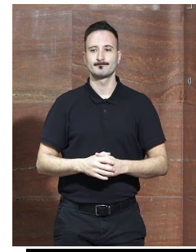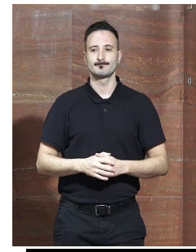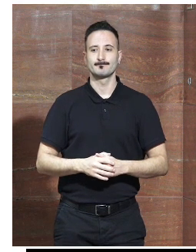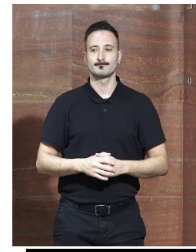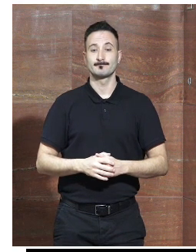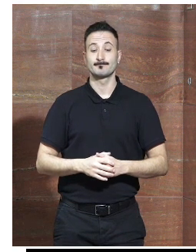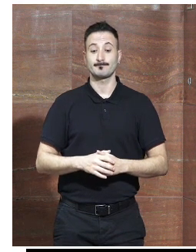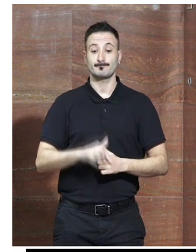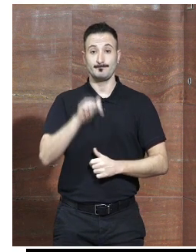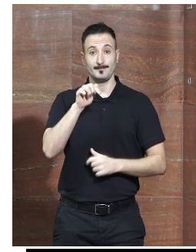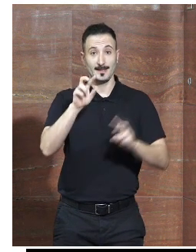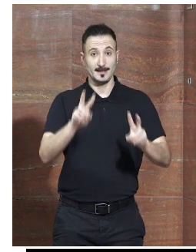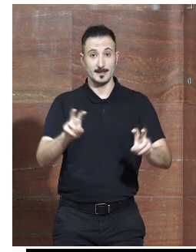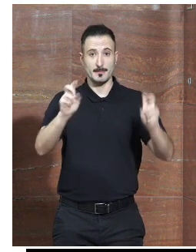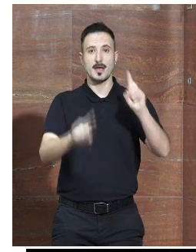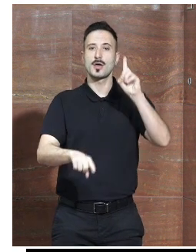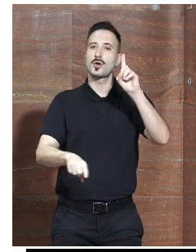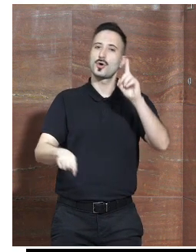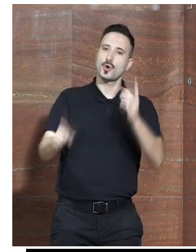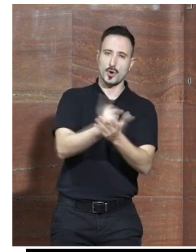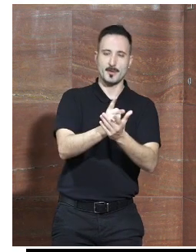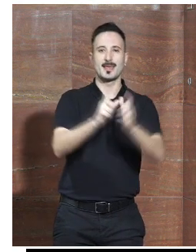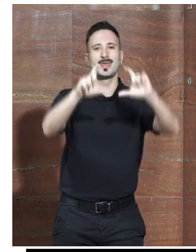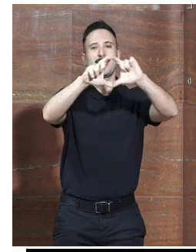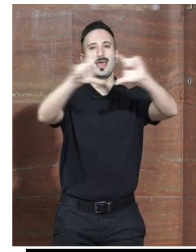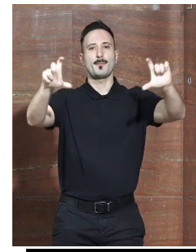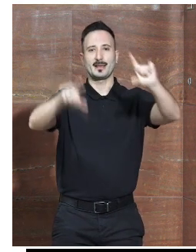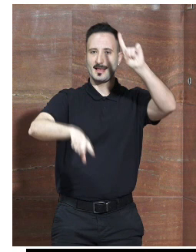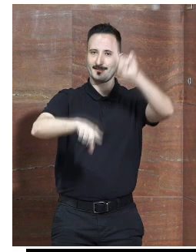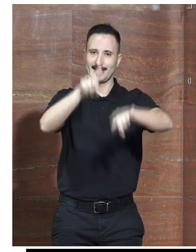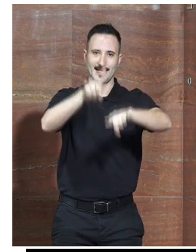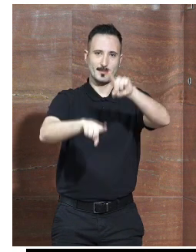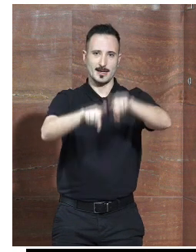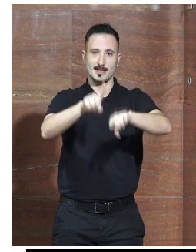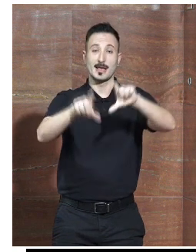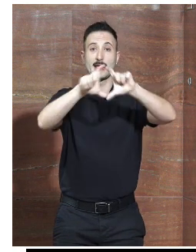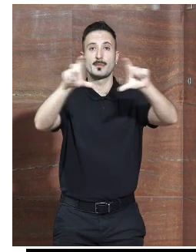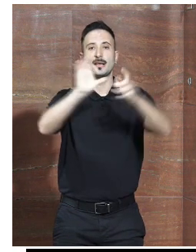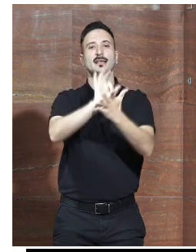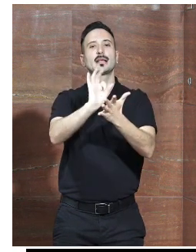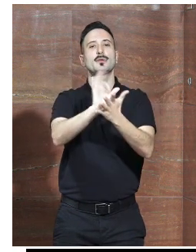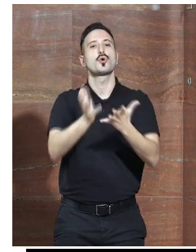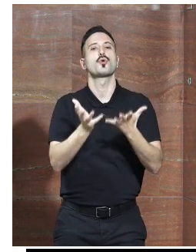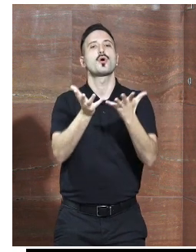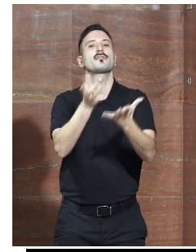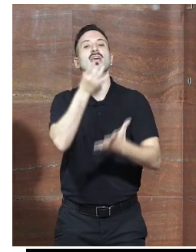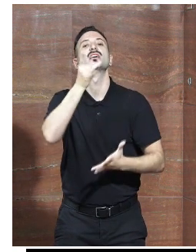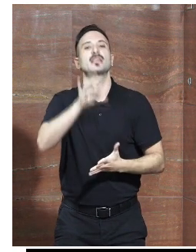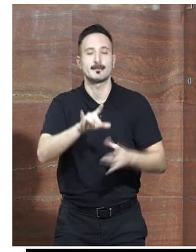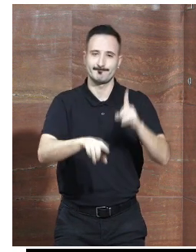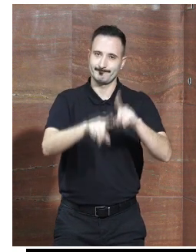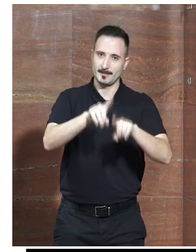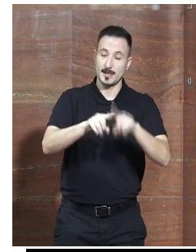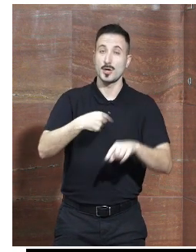Aquí volvemos otra vez a que depende mucho de la compañía, depende mucho de quién esté prestando el servicio. Yo recuerdo